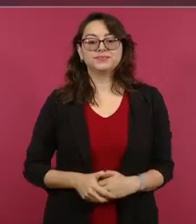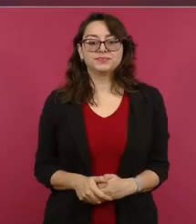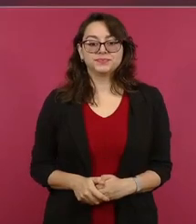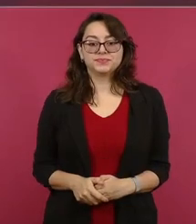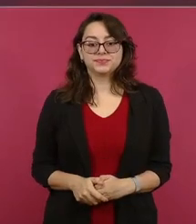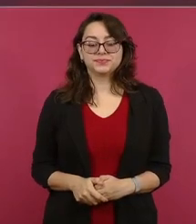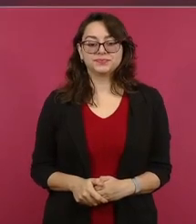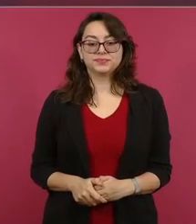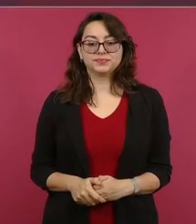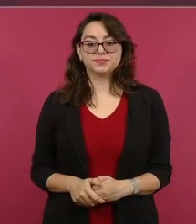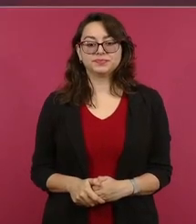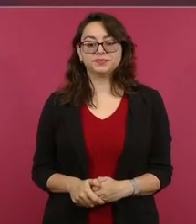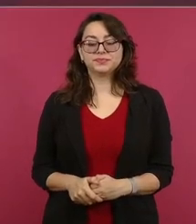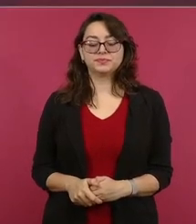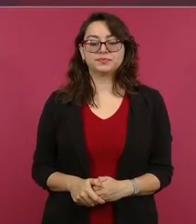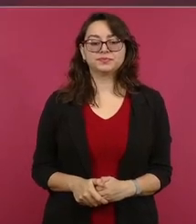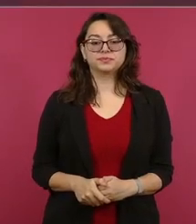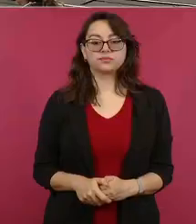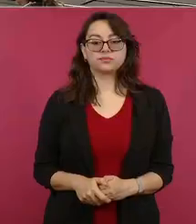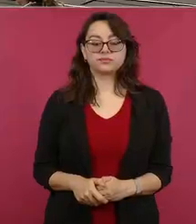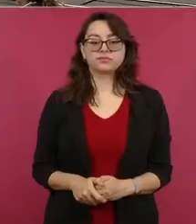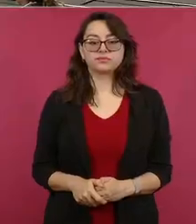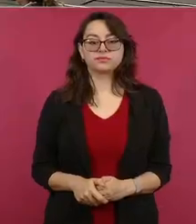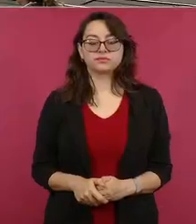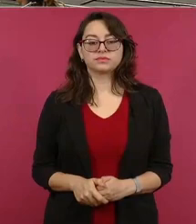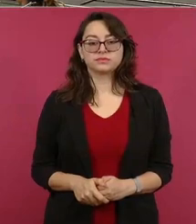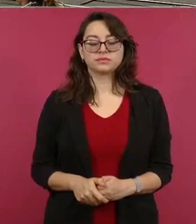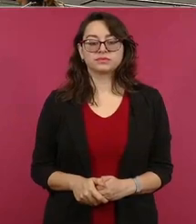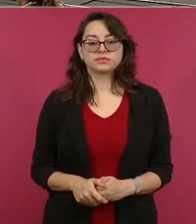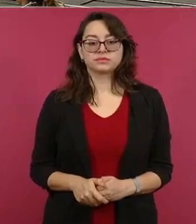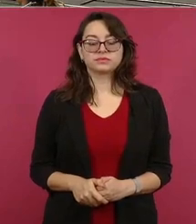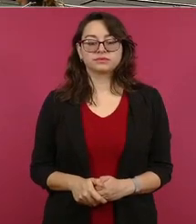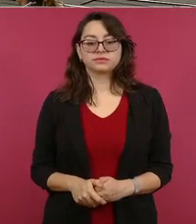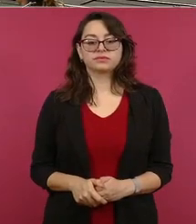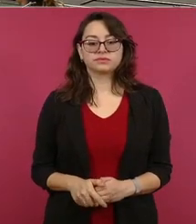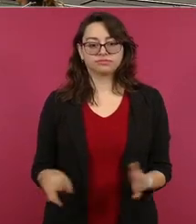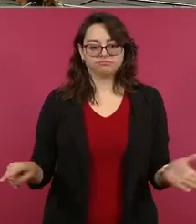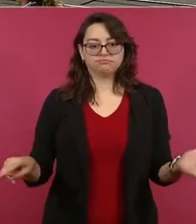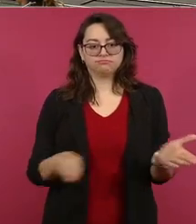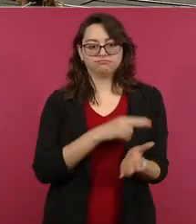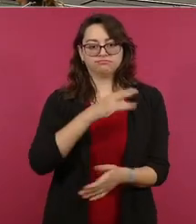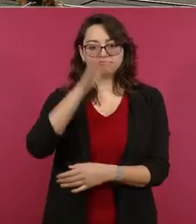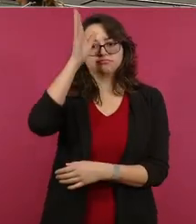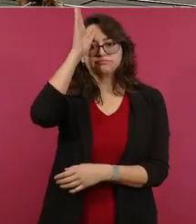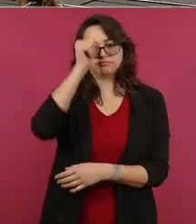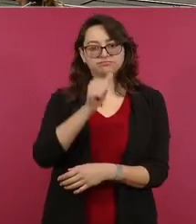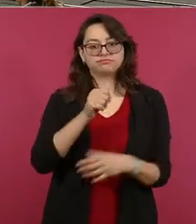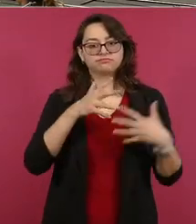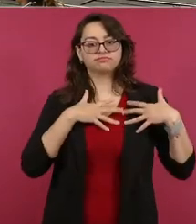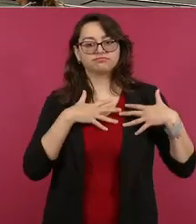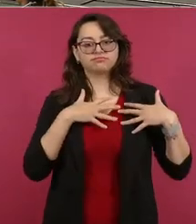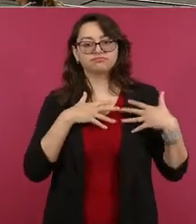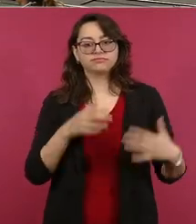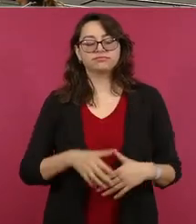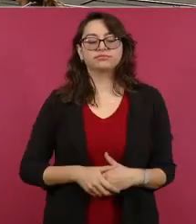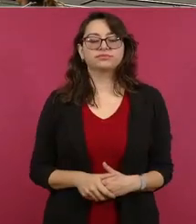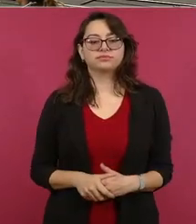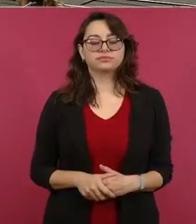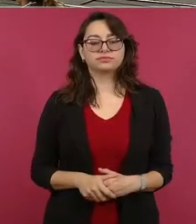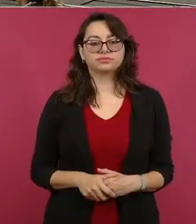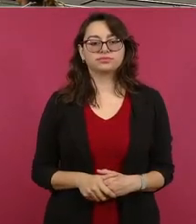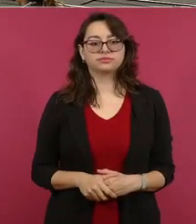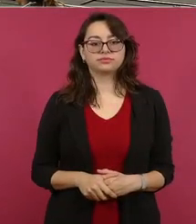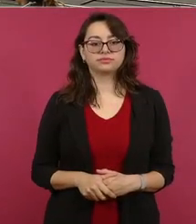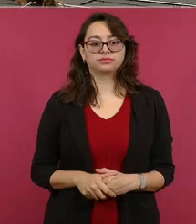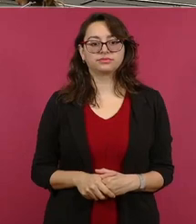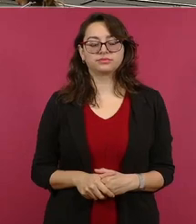Vamos a firmar el convenio con Teletón, la